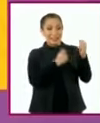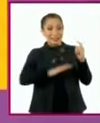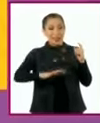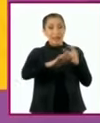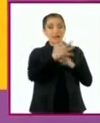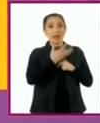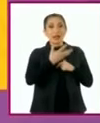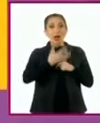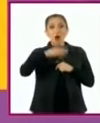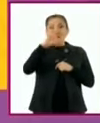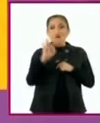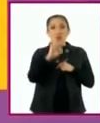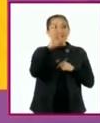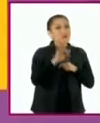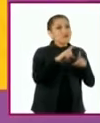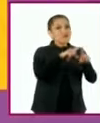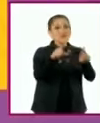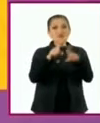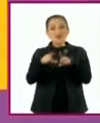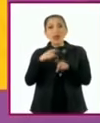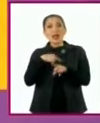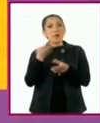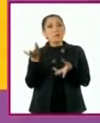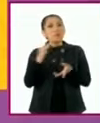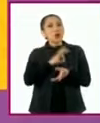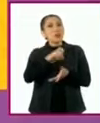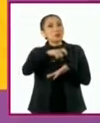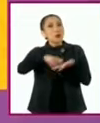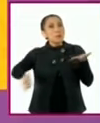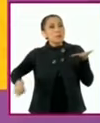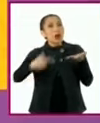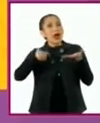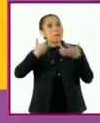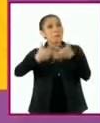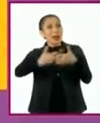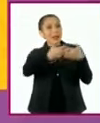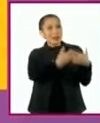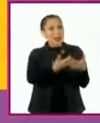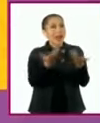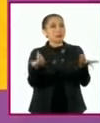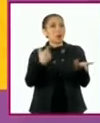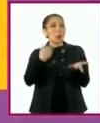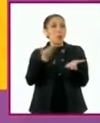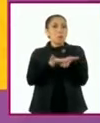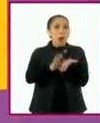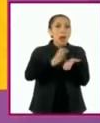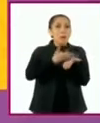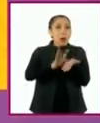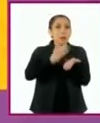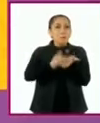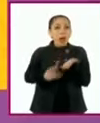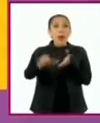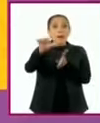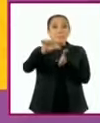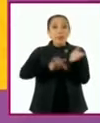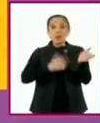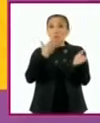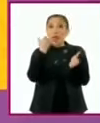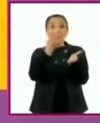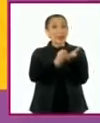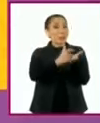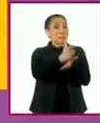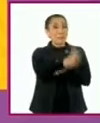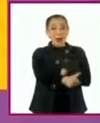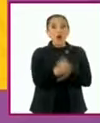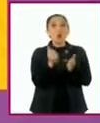una promoción que permite adquirir aparatos electrónicos a plazos de meses sin intereses al pagar con